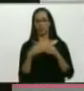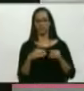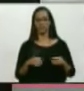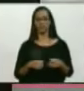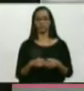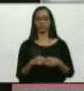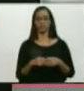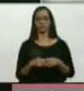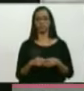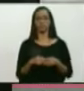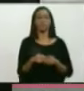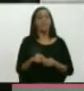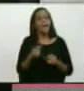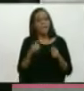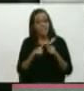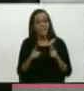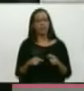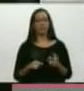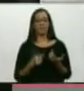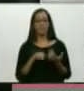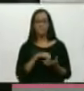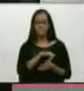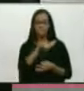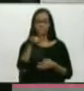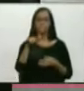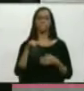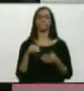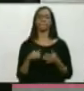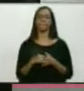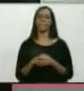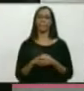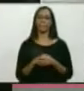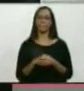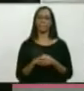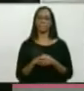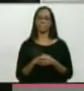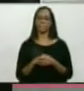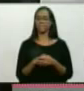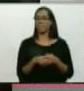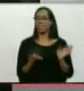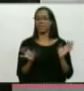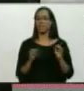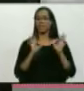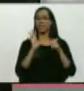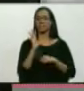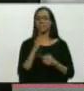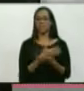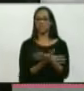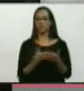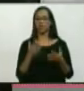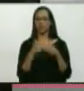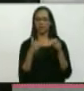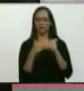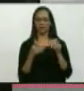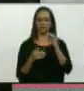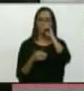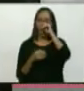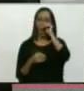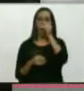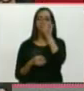él en el ítem, gira internacional, vuelo charter, discriminado. 15 millones de dólares. Por lo